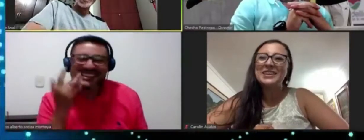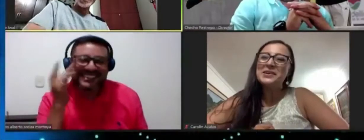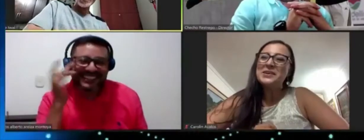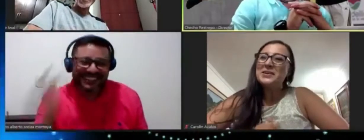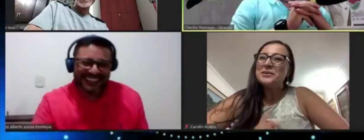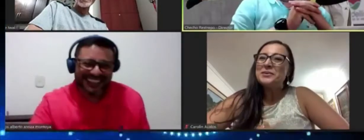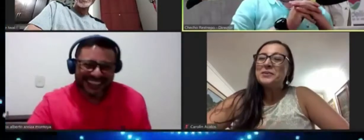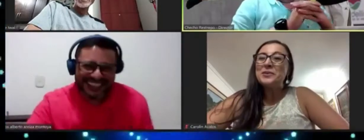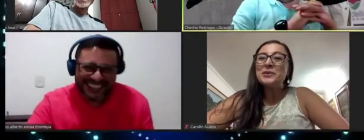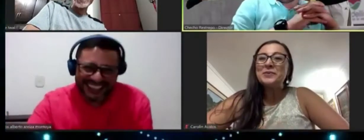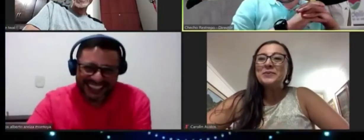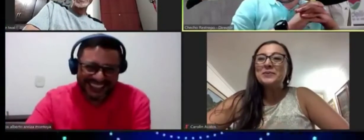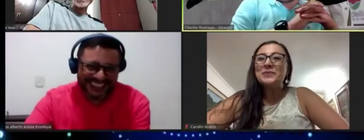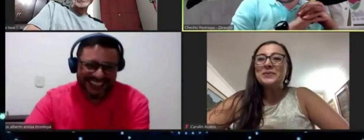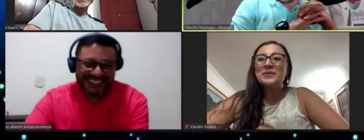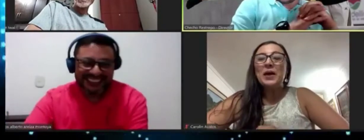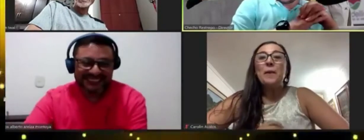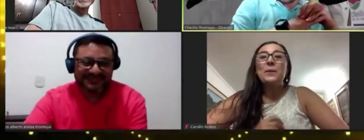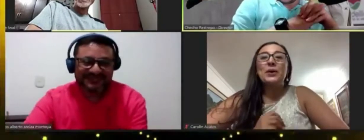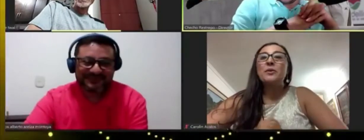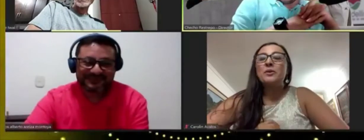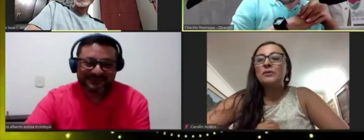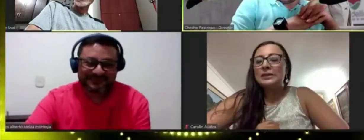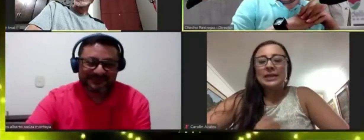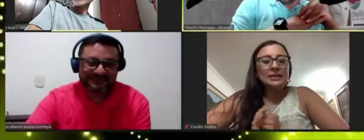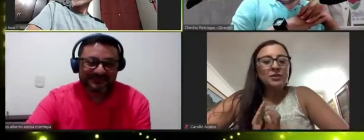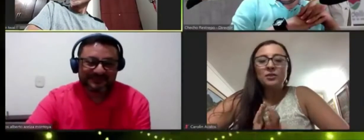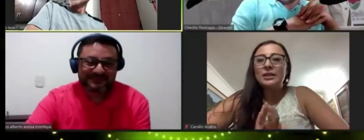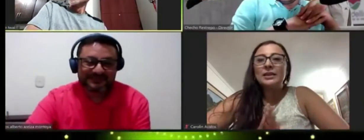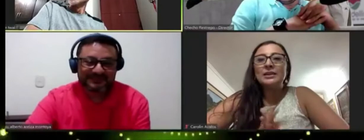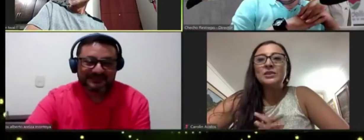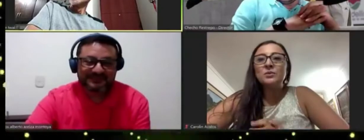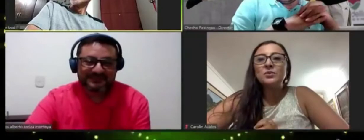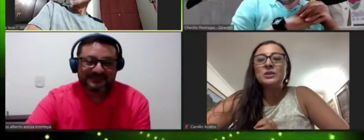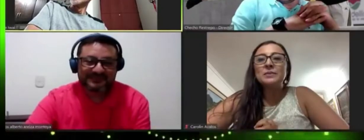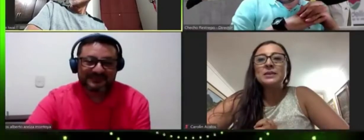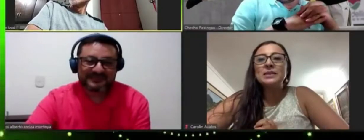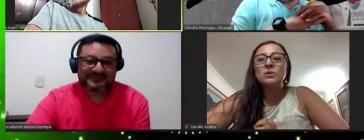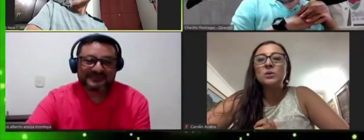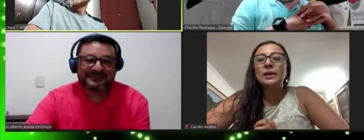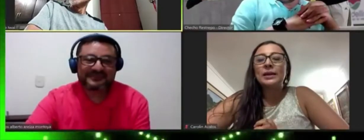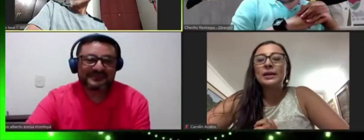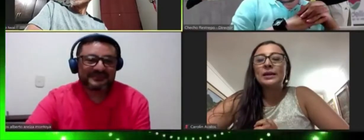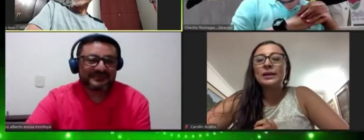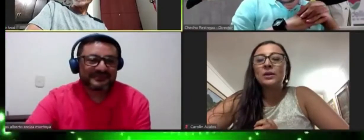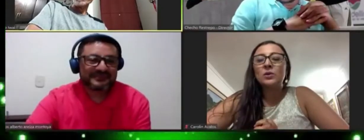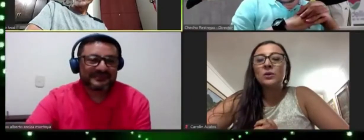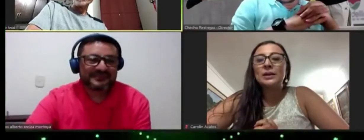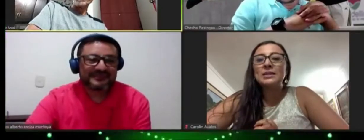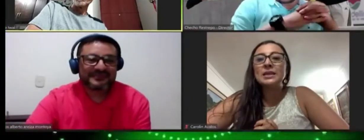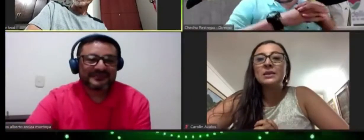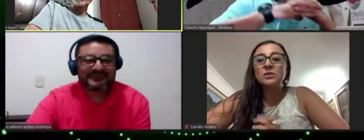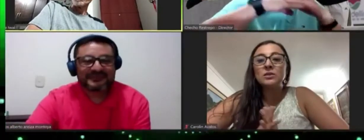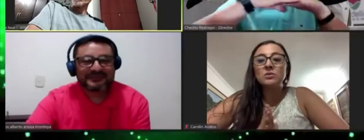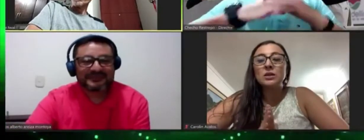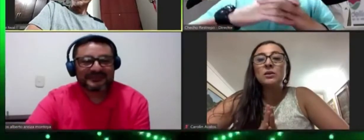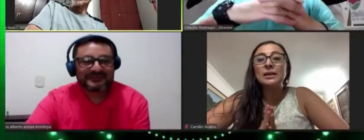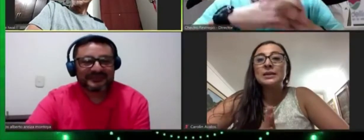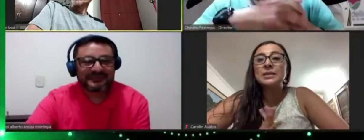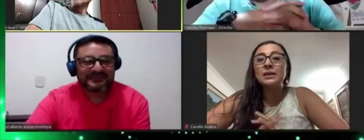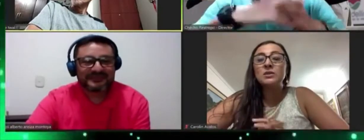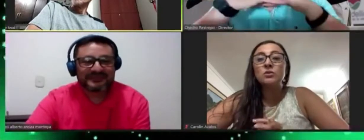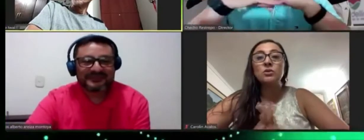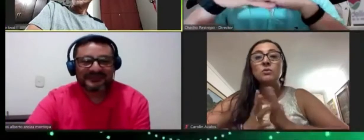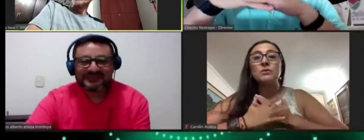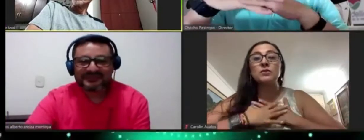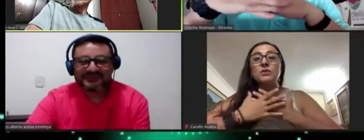Eso, Caro. Bueno, profe, ya yo le he dicho muchas veces lo que siento de usted, lo agradecida